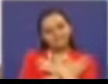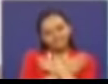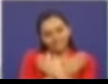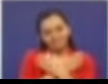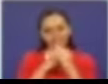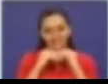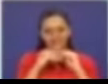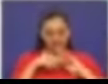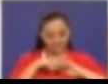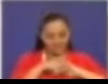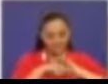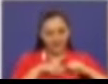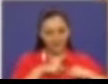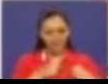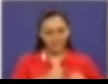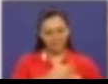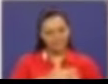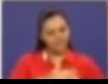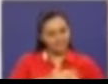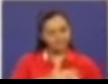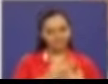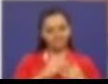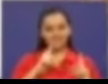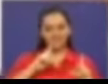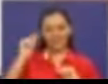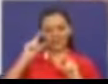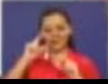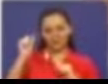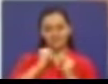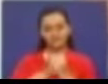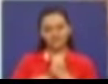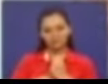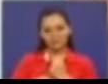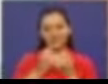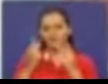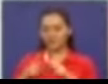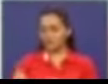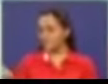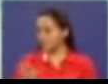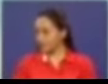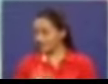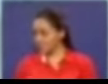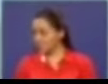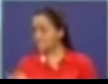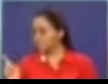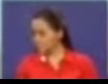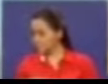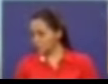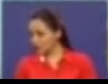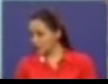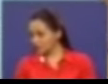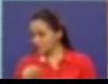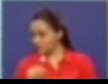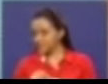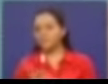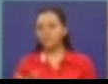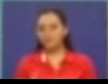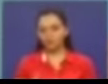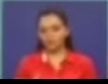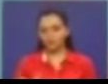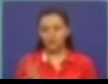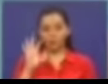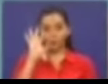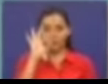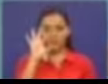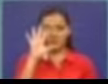del corazón a nuestros hermanos migrantes. Y ya sé, Mashi, ¿por qué no me alcanza el tiempo? Llegué 3 para las 10